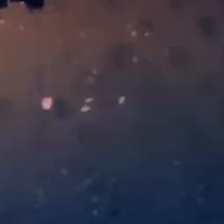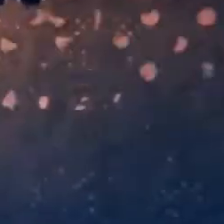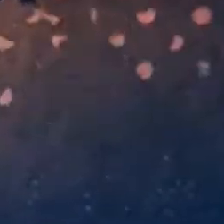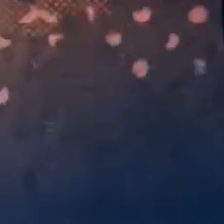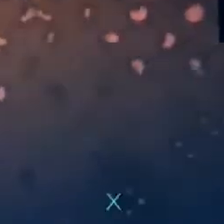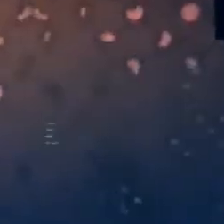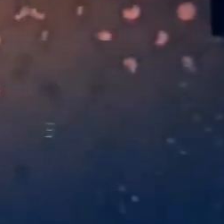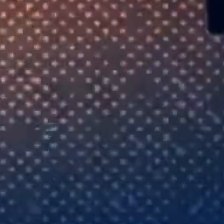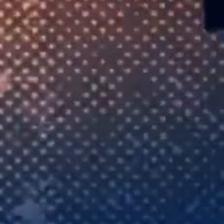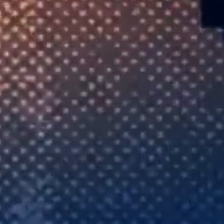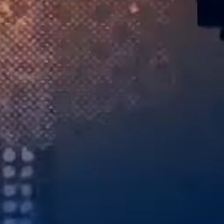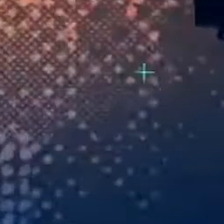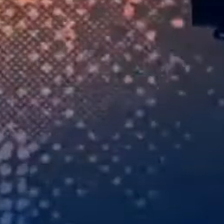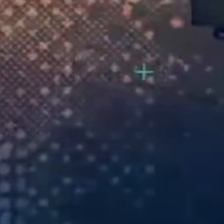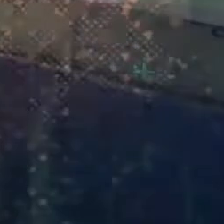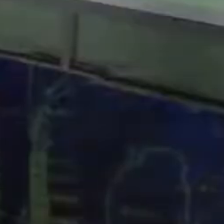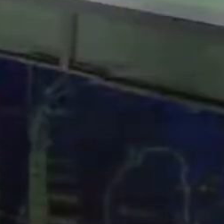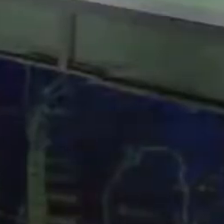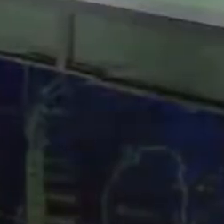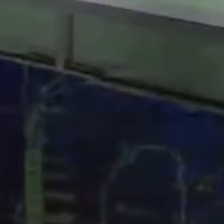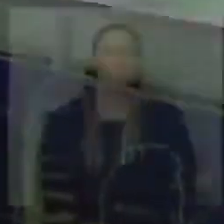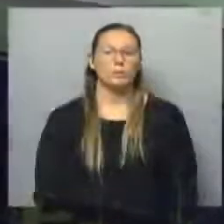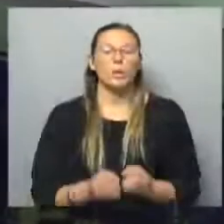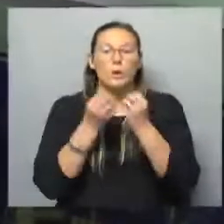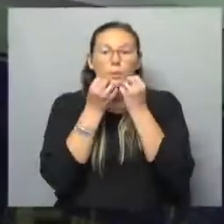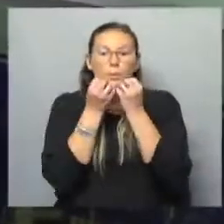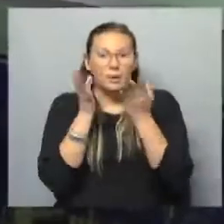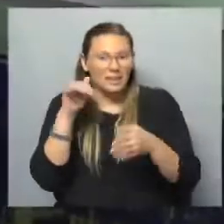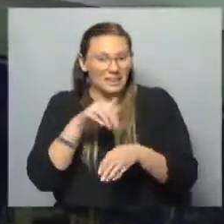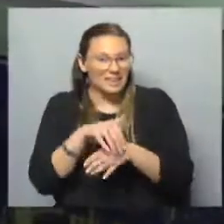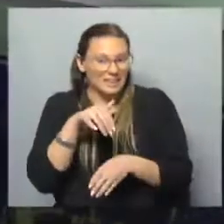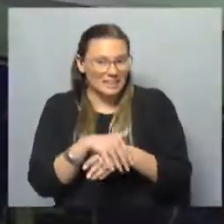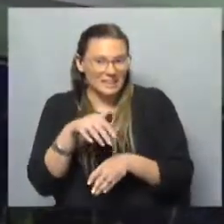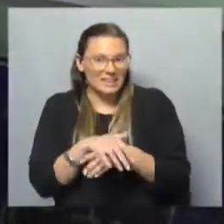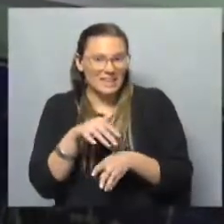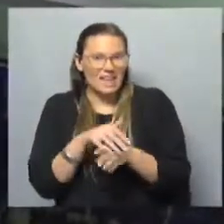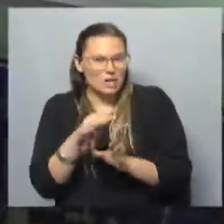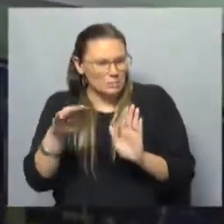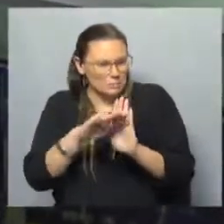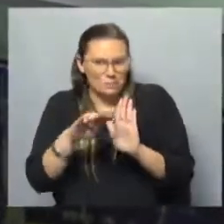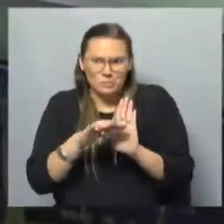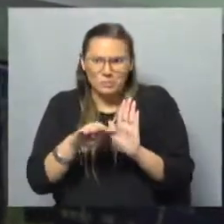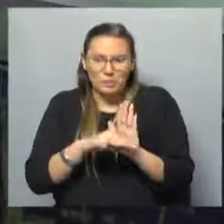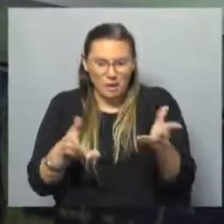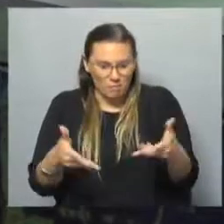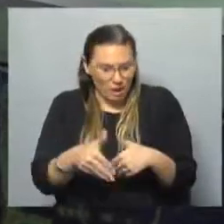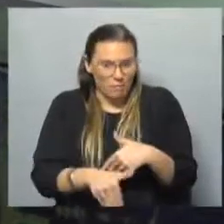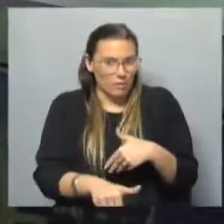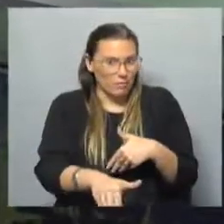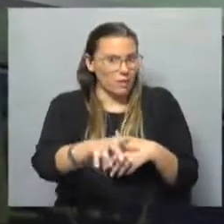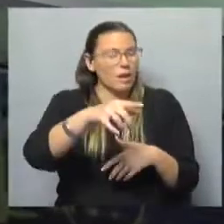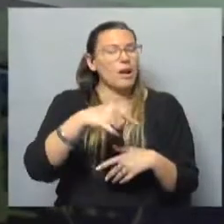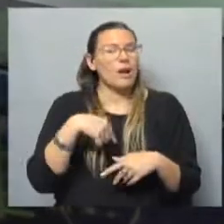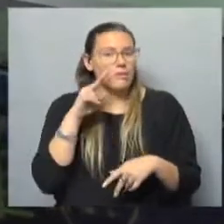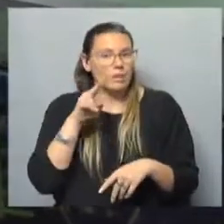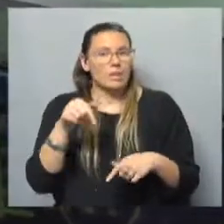entiende. Todo lo mejor que tenemos. Buenas, buenas, buenas tardes. Pero qué programón nos espera y los espera a ustedes